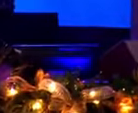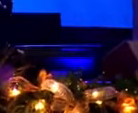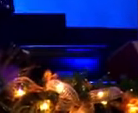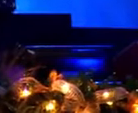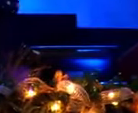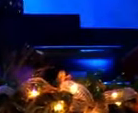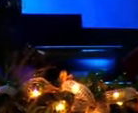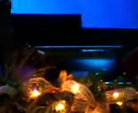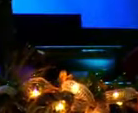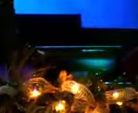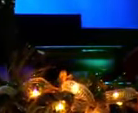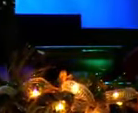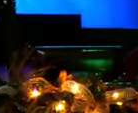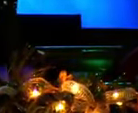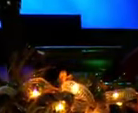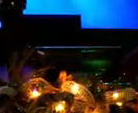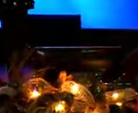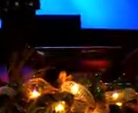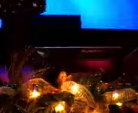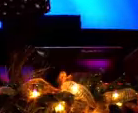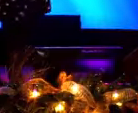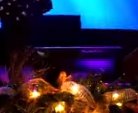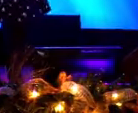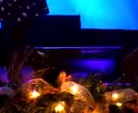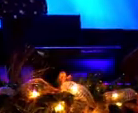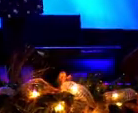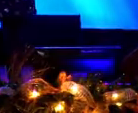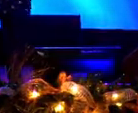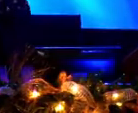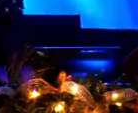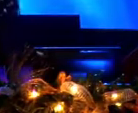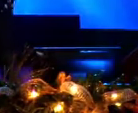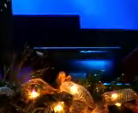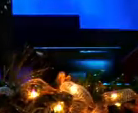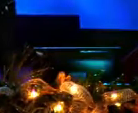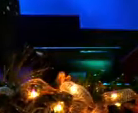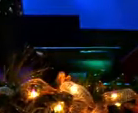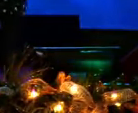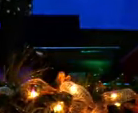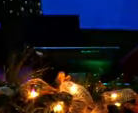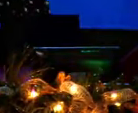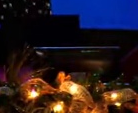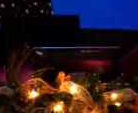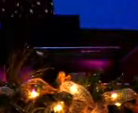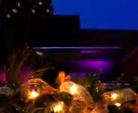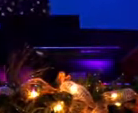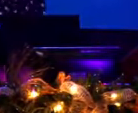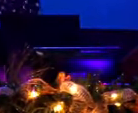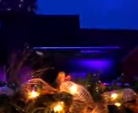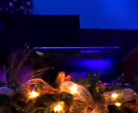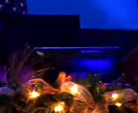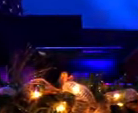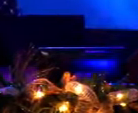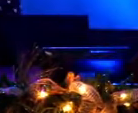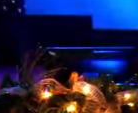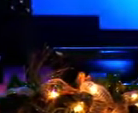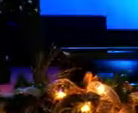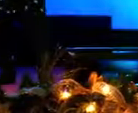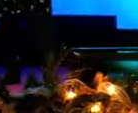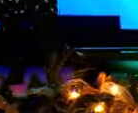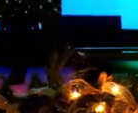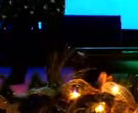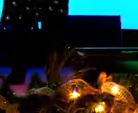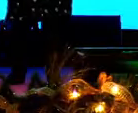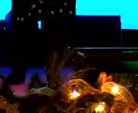montes se moverán. Y esos montes se moverán. Se moverán. Y esos montes,